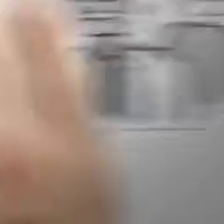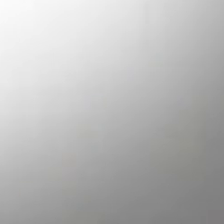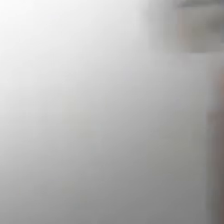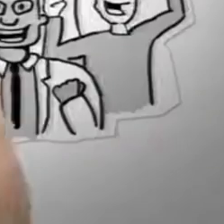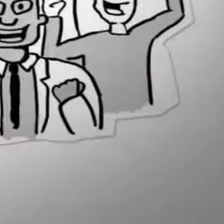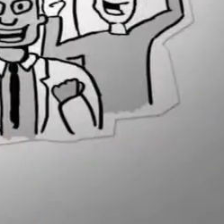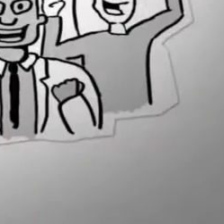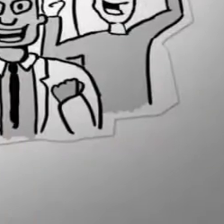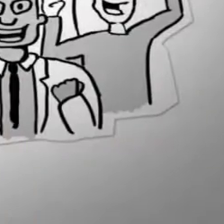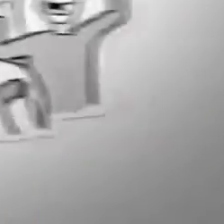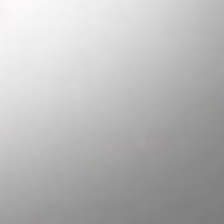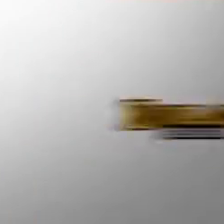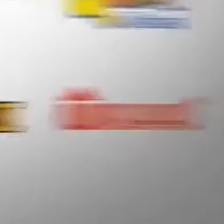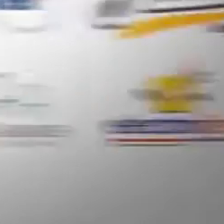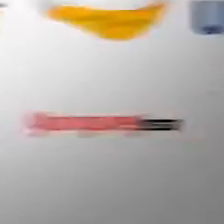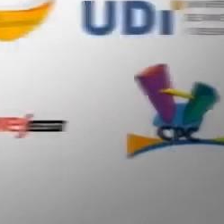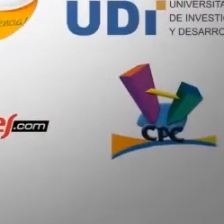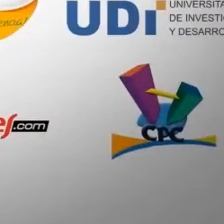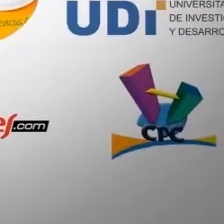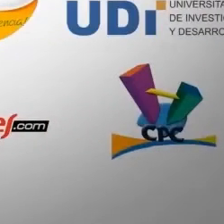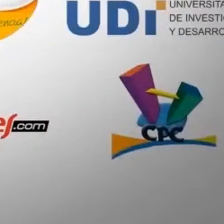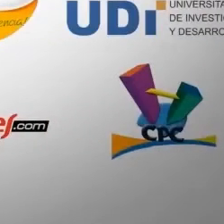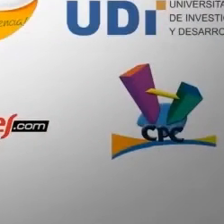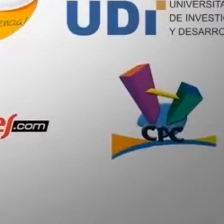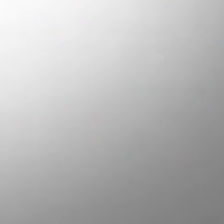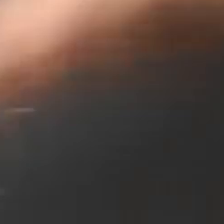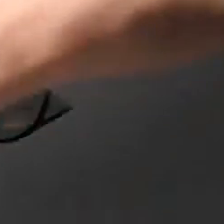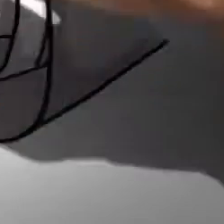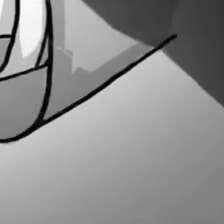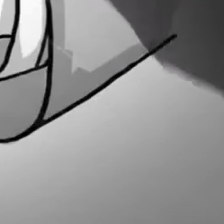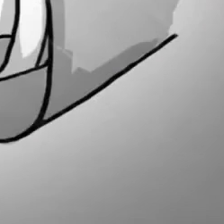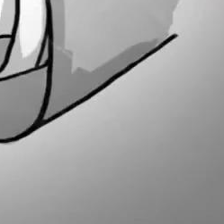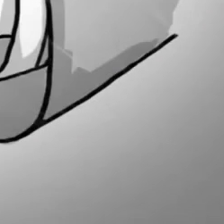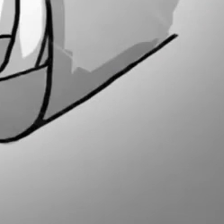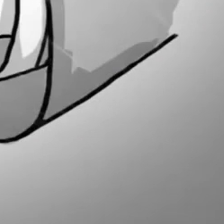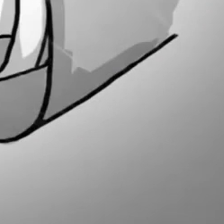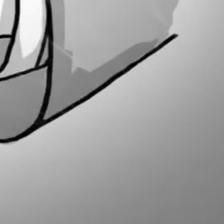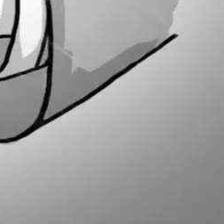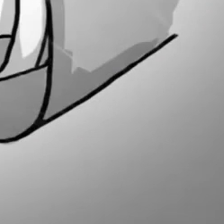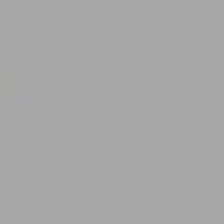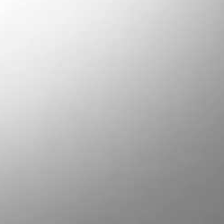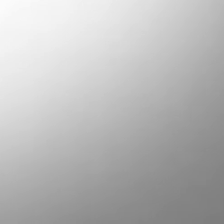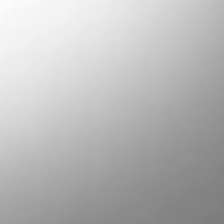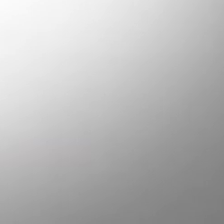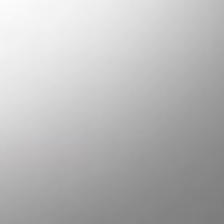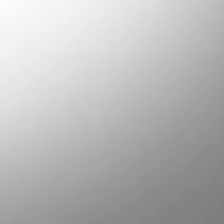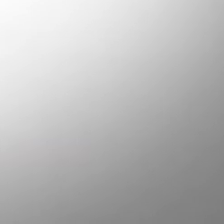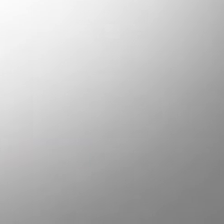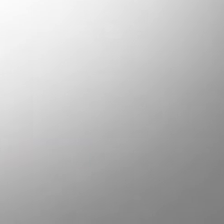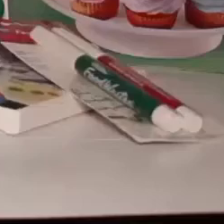evolución de la publicidad sólo faltas tú digital publicite